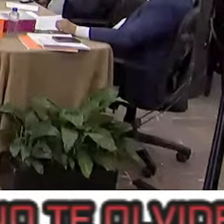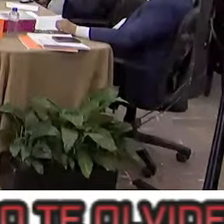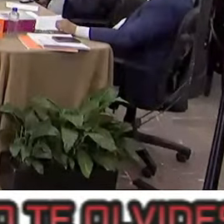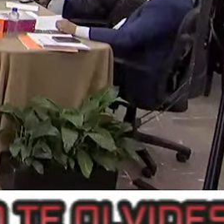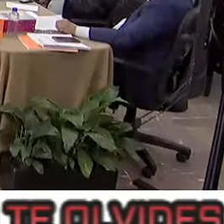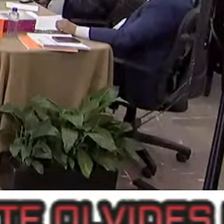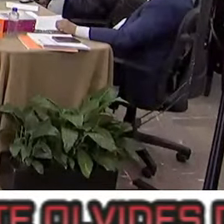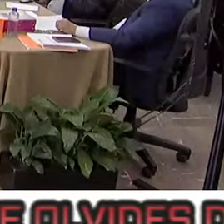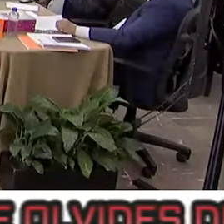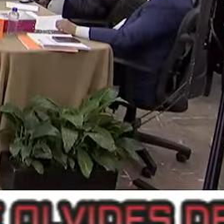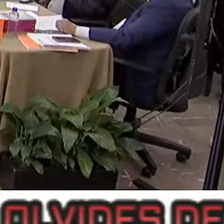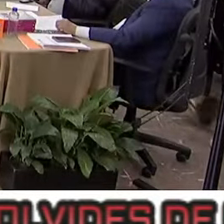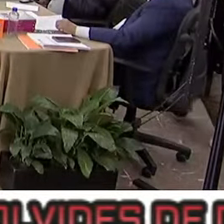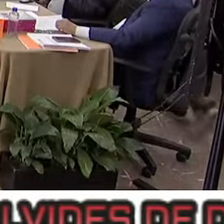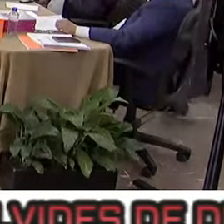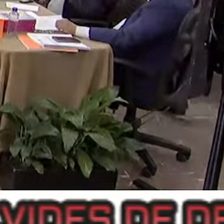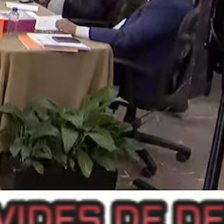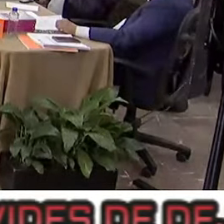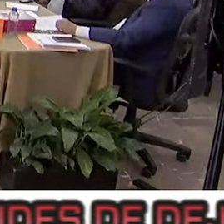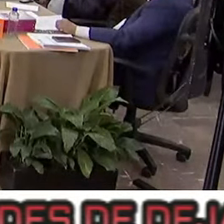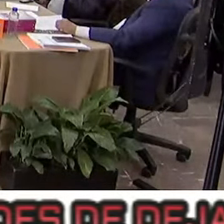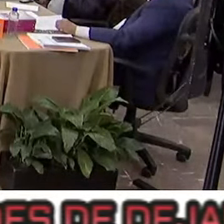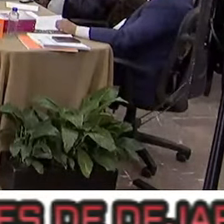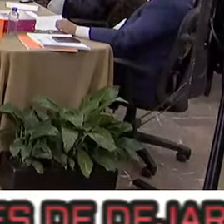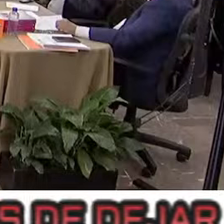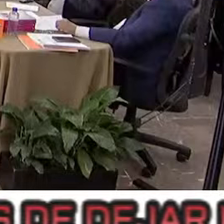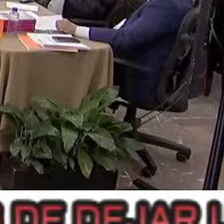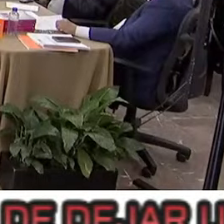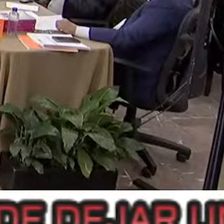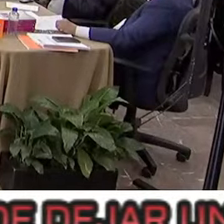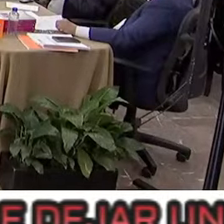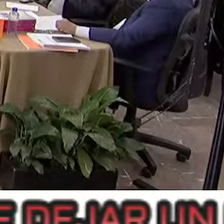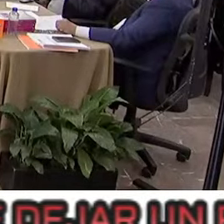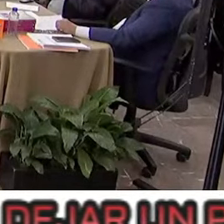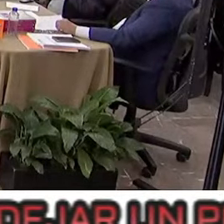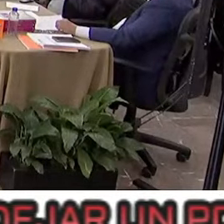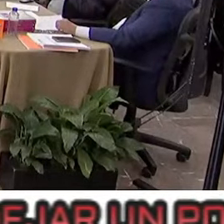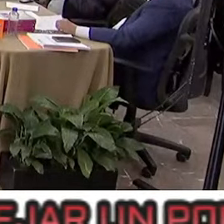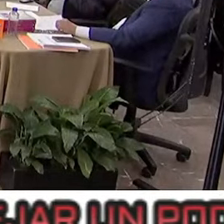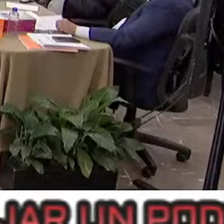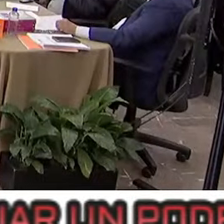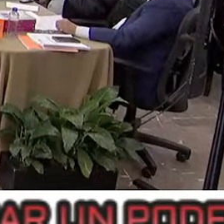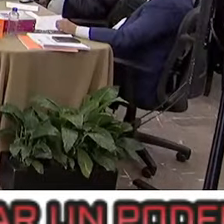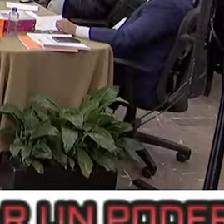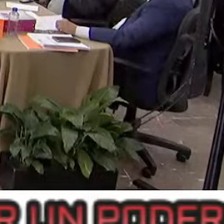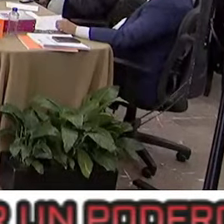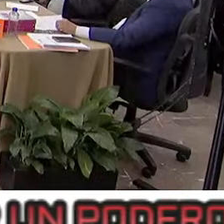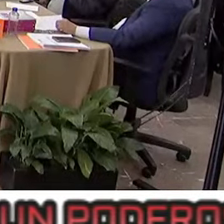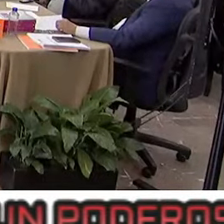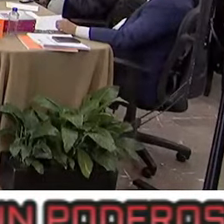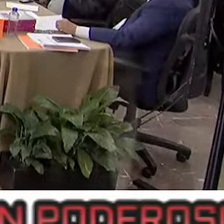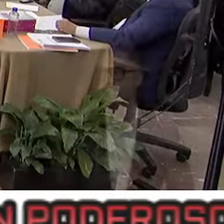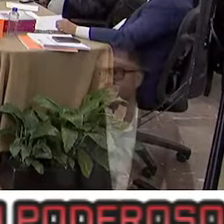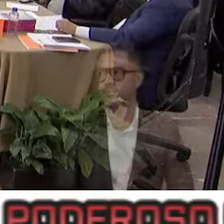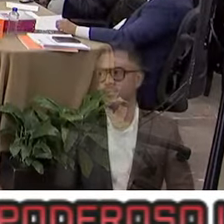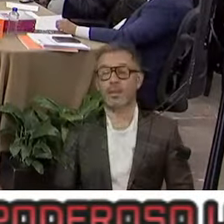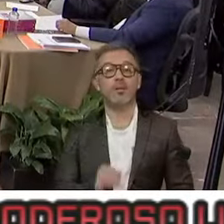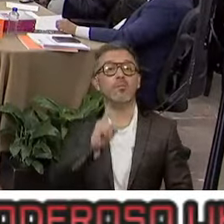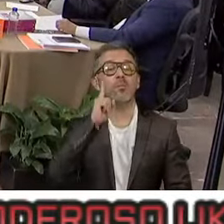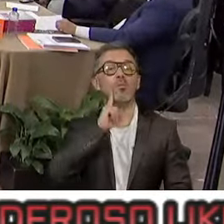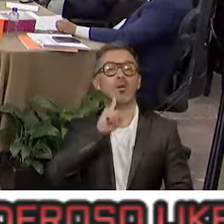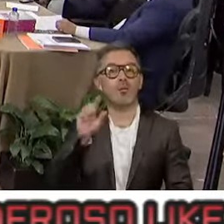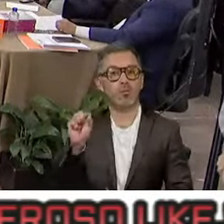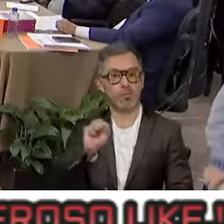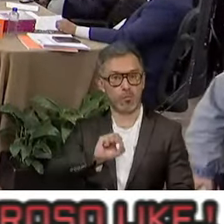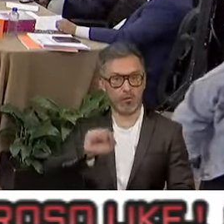también recordar el momento en el que por primera vez en la historia una mujer destacada profesional,